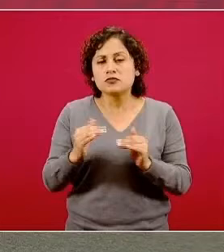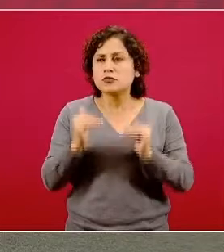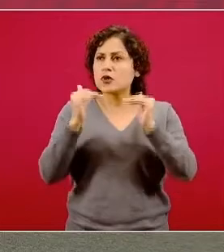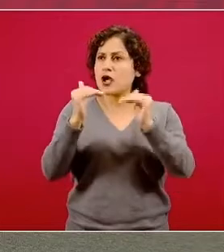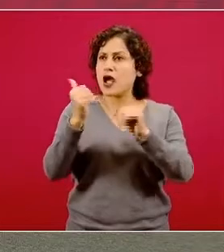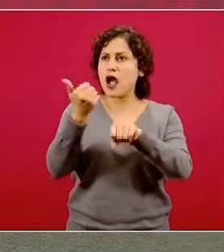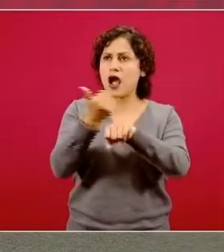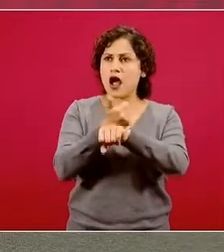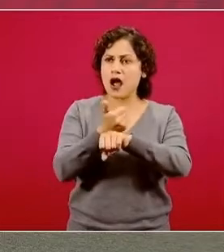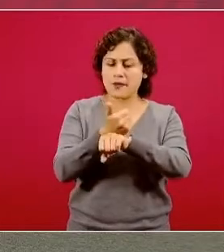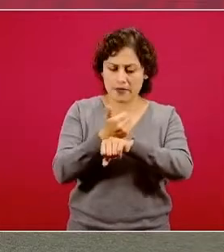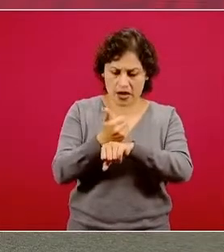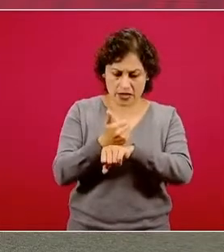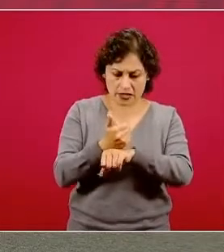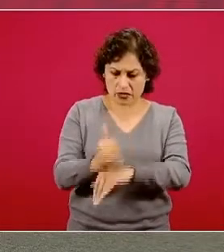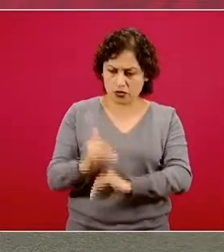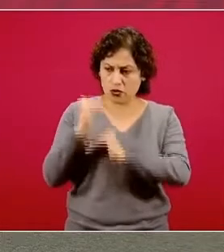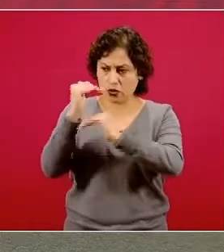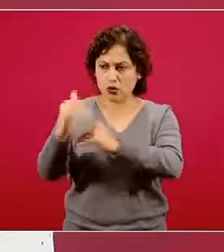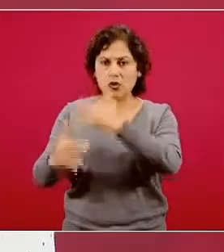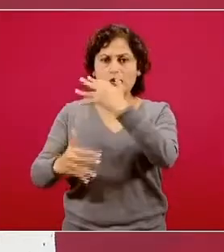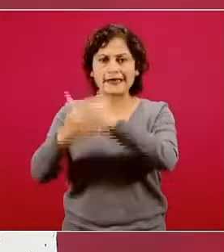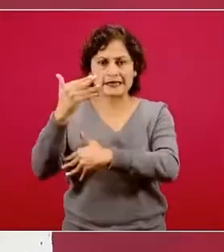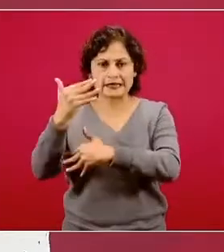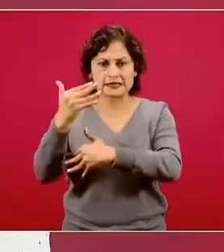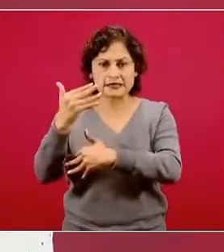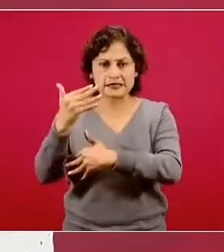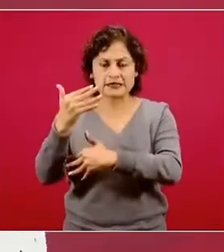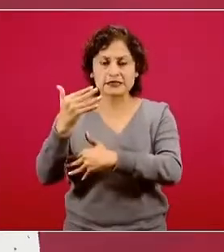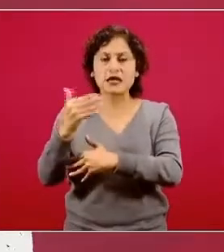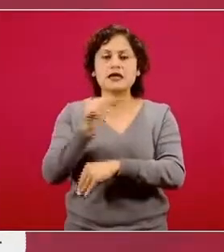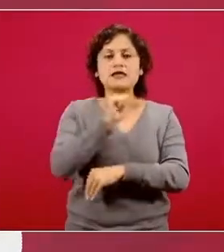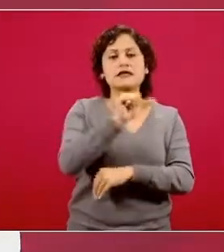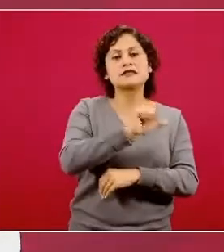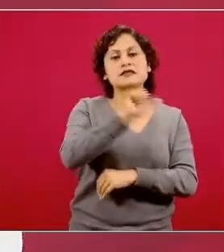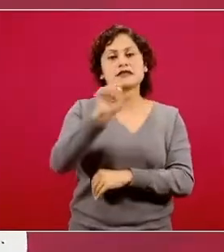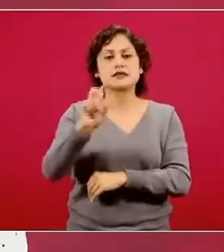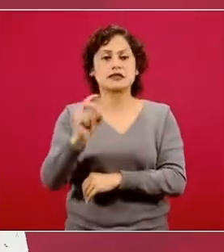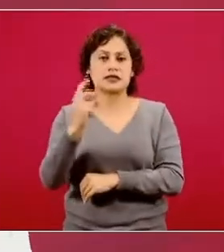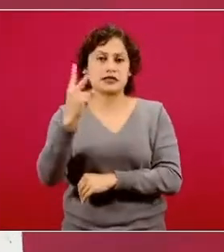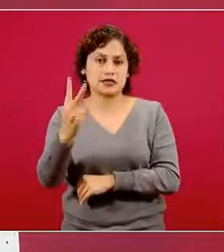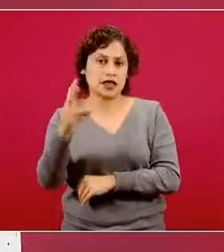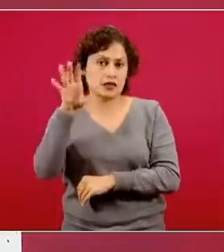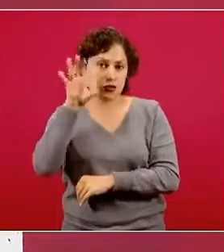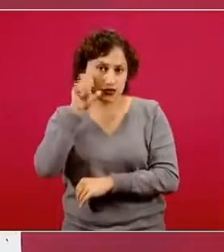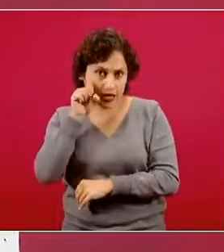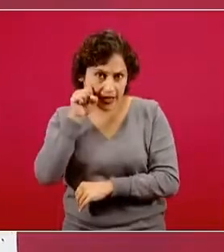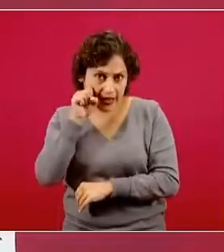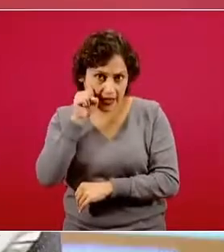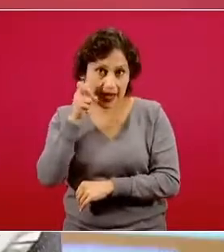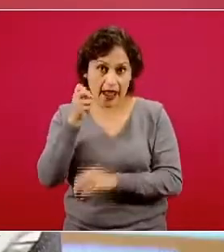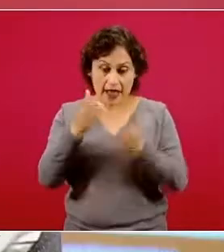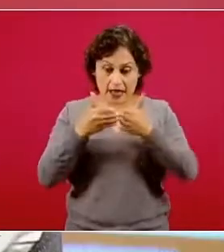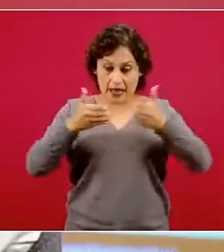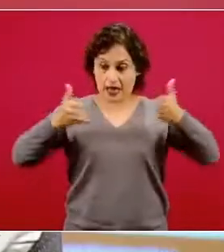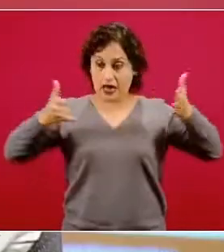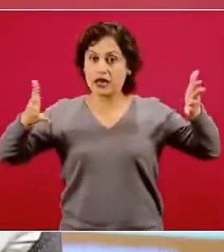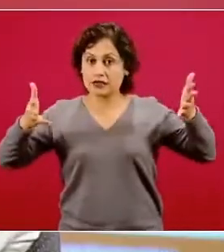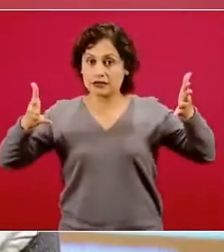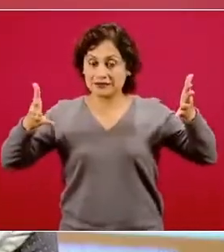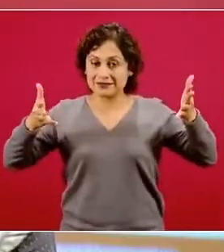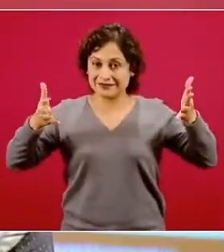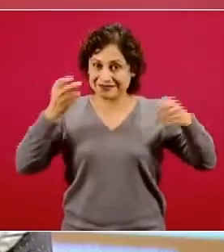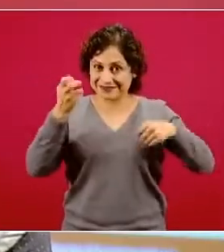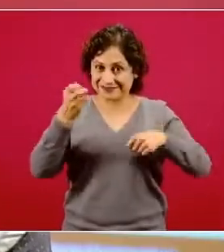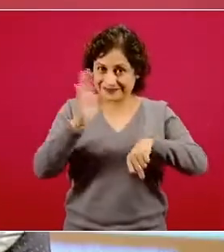amarillo es hasta 15 y luego de 16 a 32 es naranja. Es el más amplio, es un